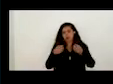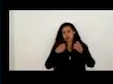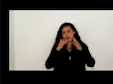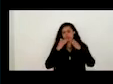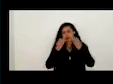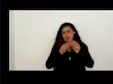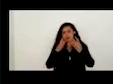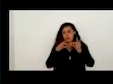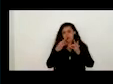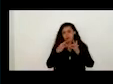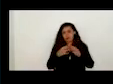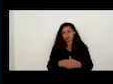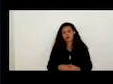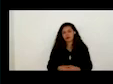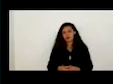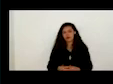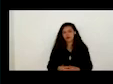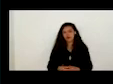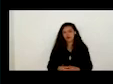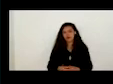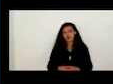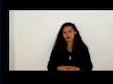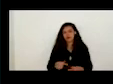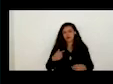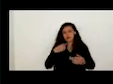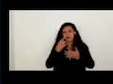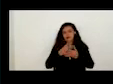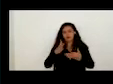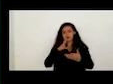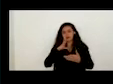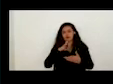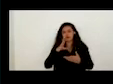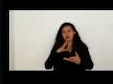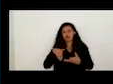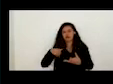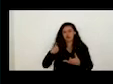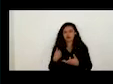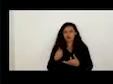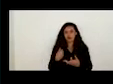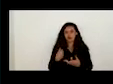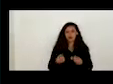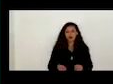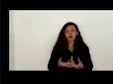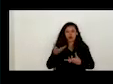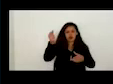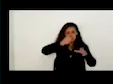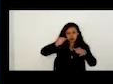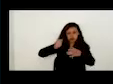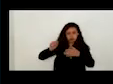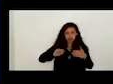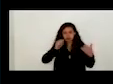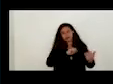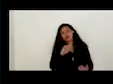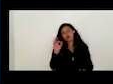excelente. Ahí lo único es tal vez tener que guardar una proporción de la cantidad, porque por lo que me dices, si a lo mejor